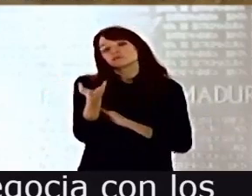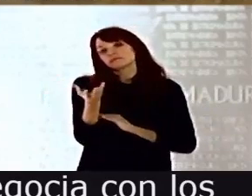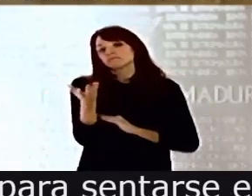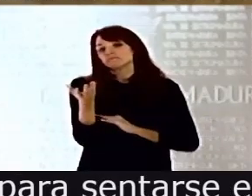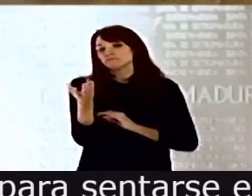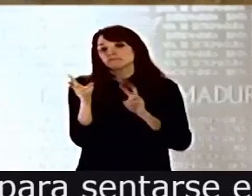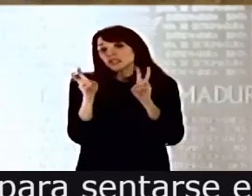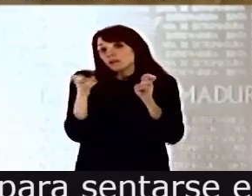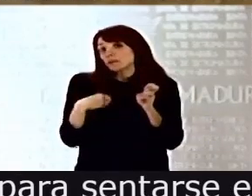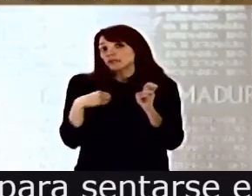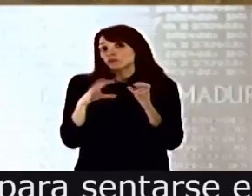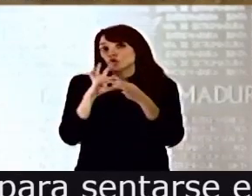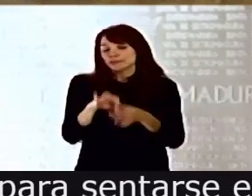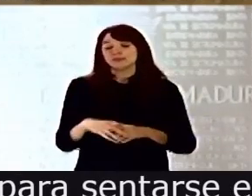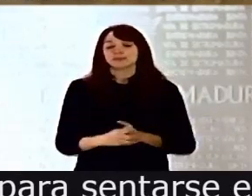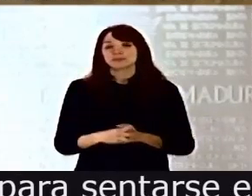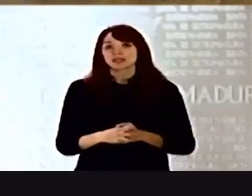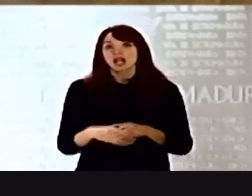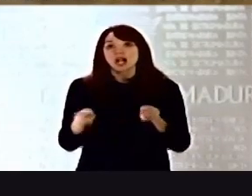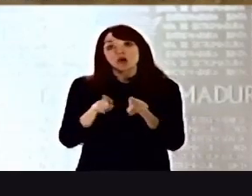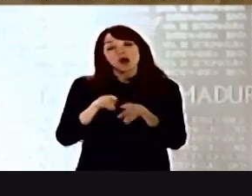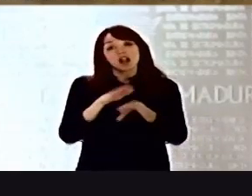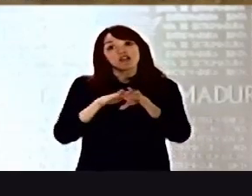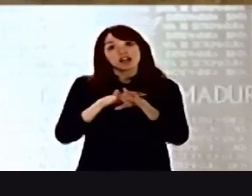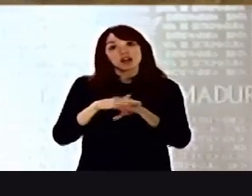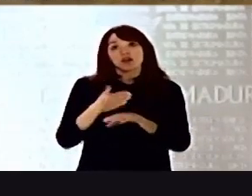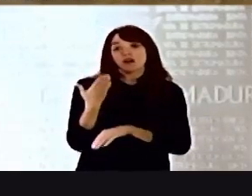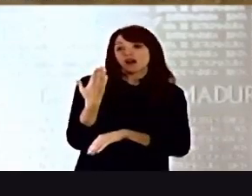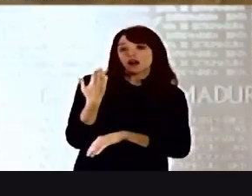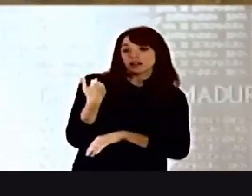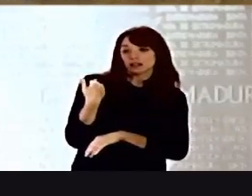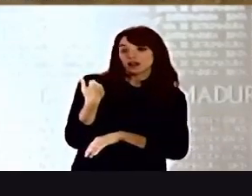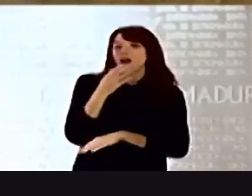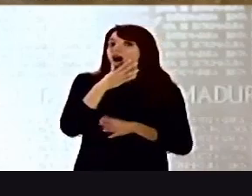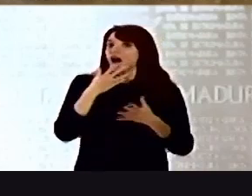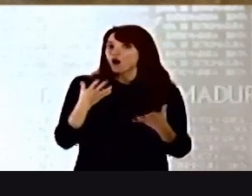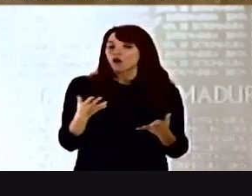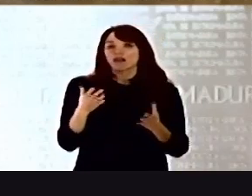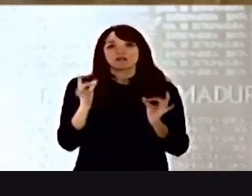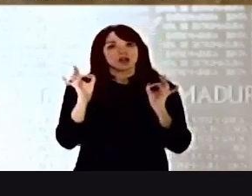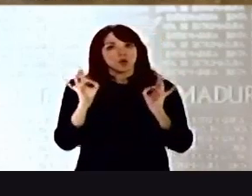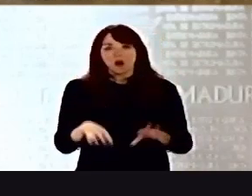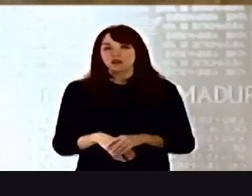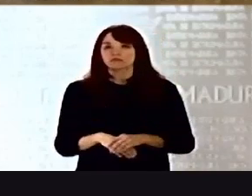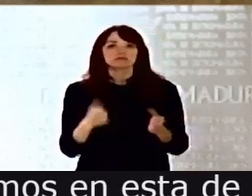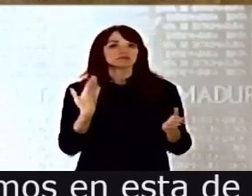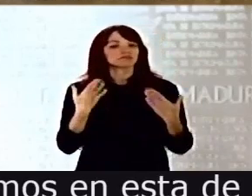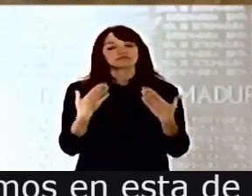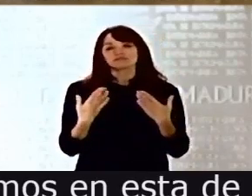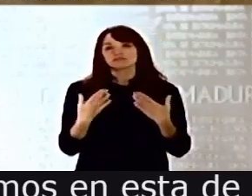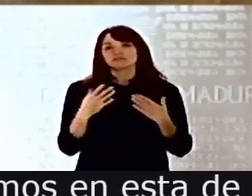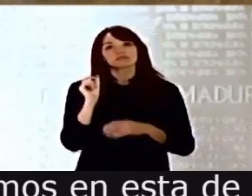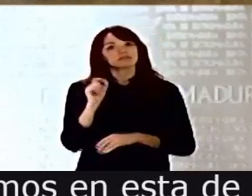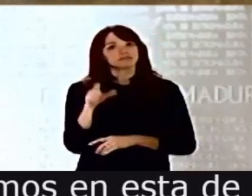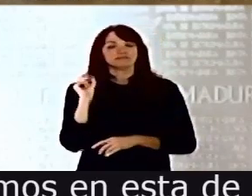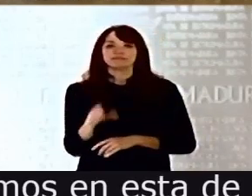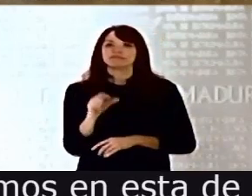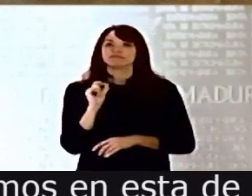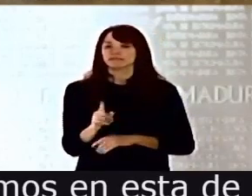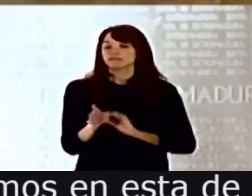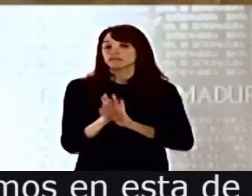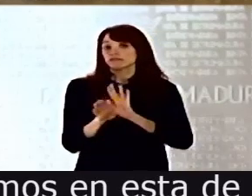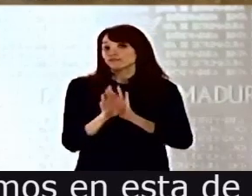sentido. Igual que hicimos en la legislatura pasada, haremos en esta de mantener un diálogo constante, como no puede ser de